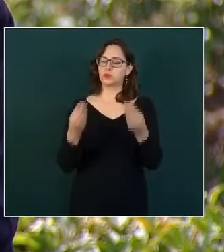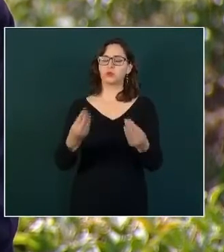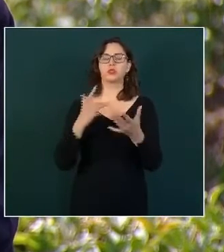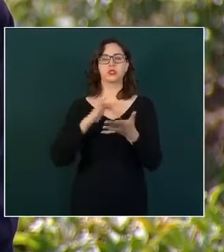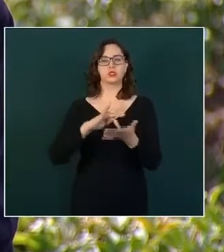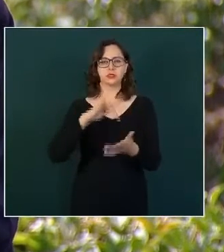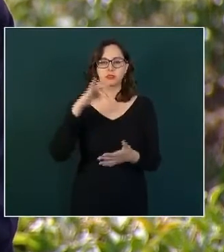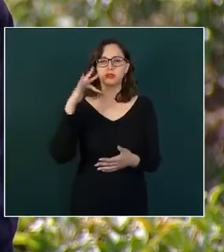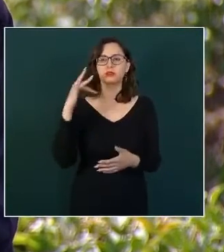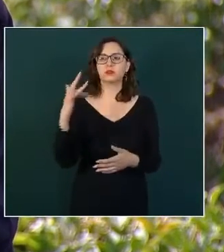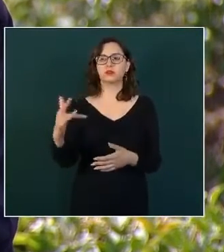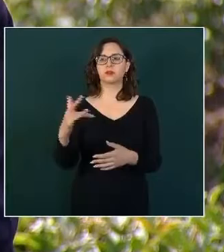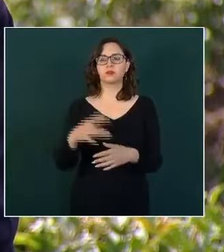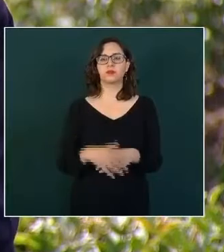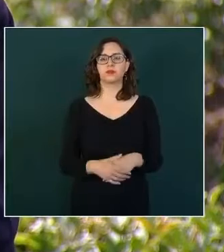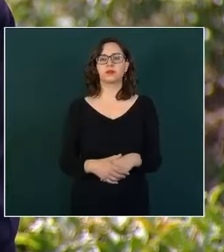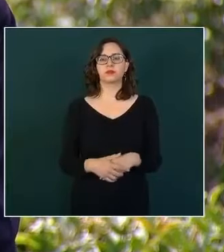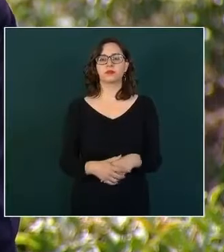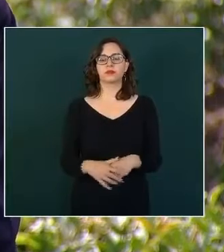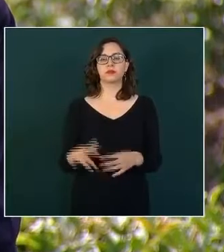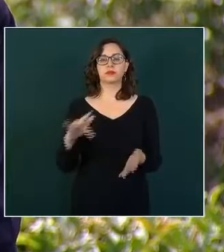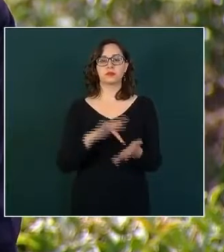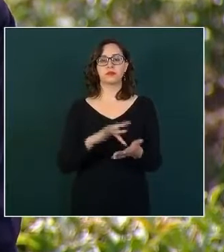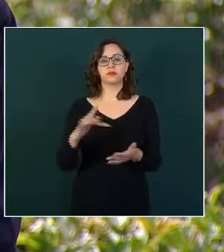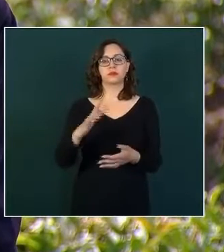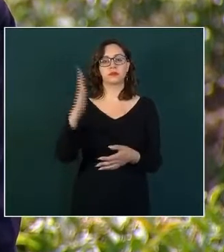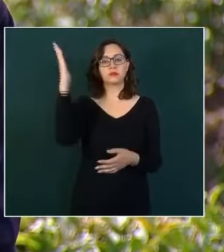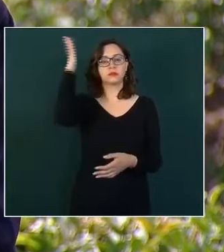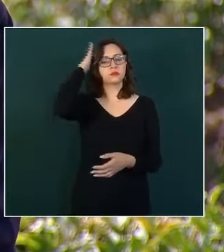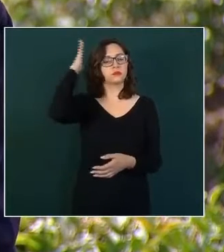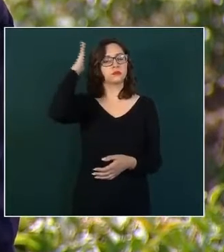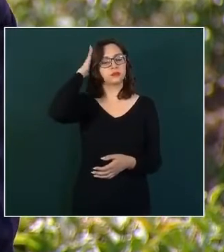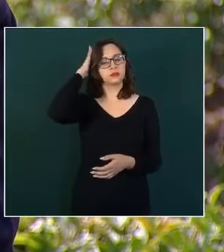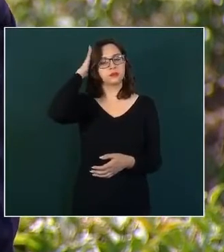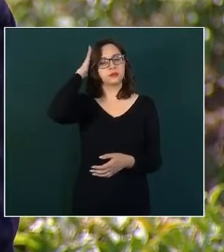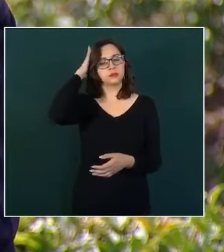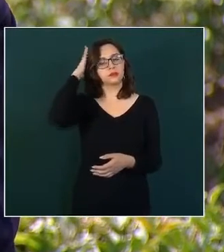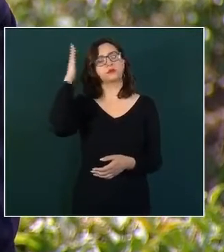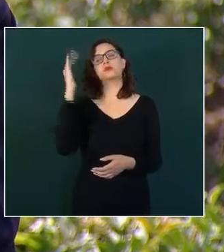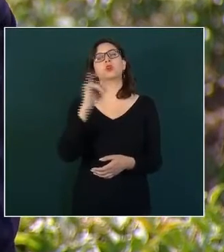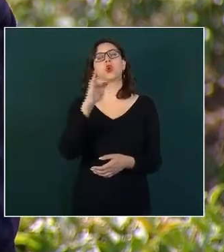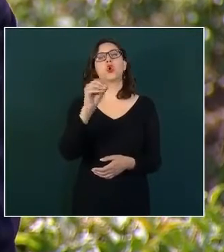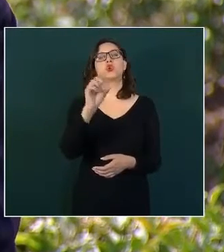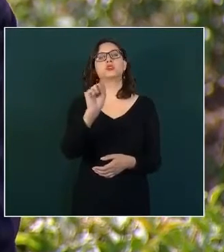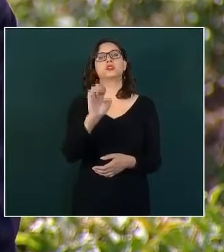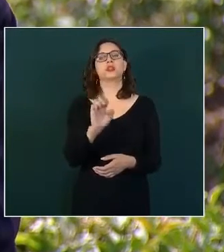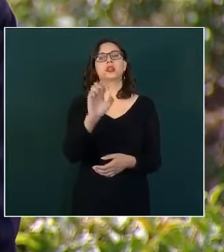Gracias, almirante José Rafael Ojeda Durán.